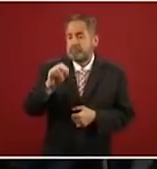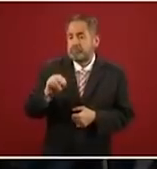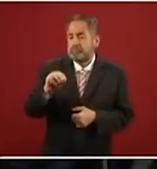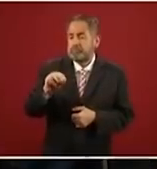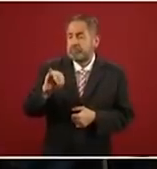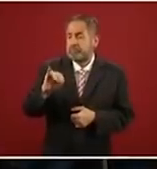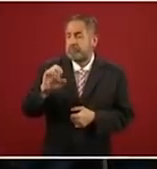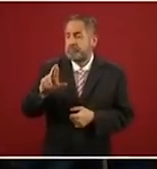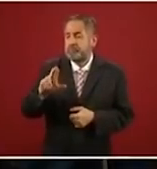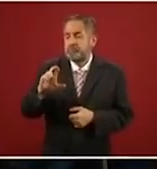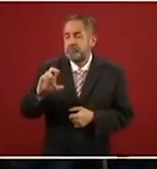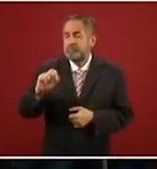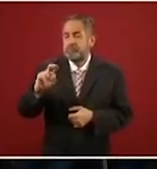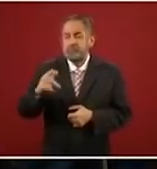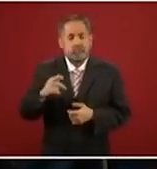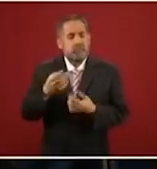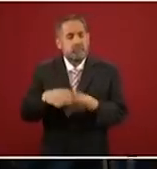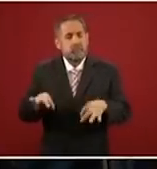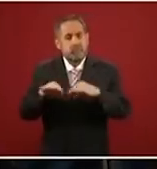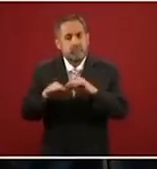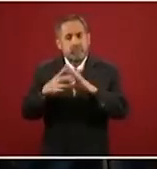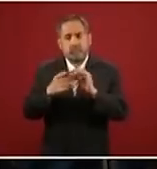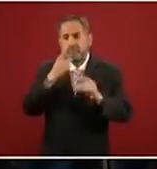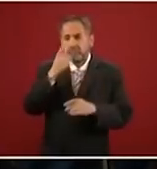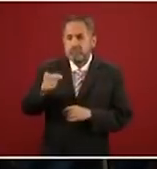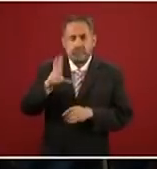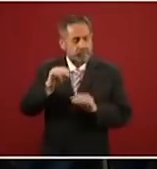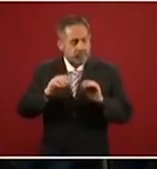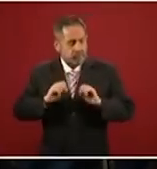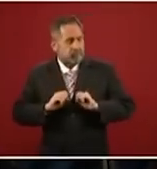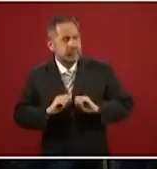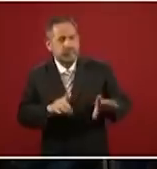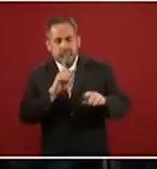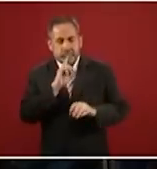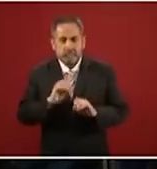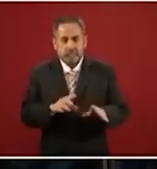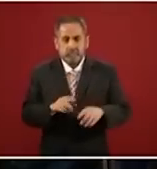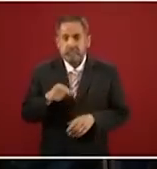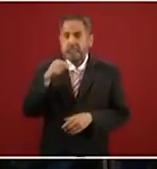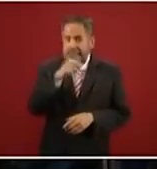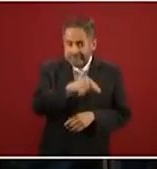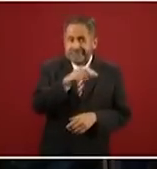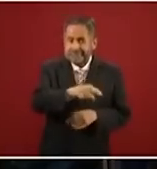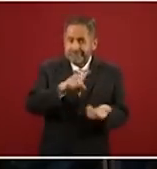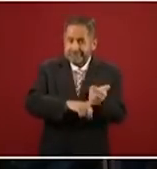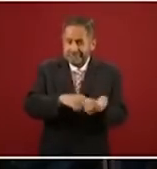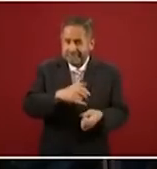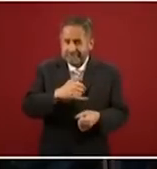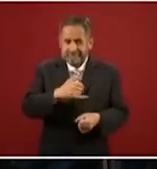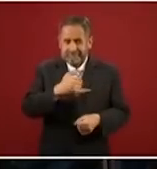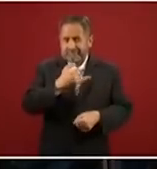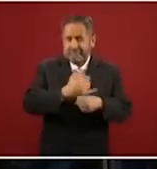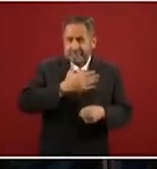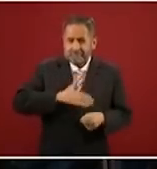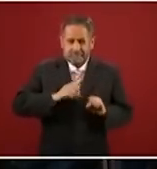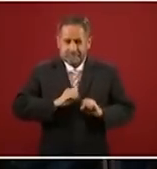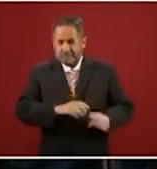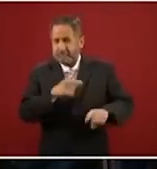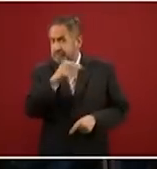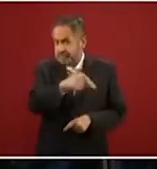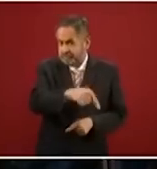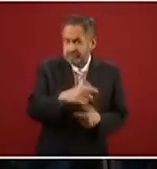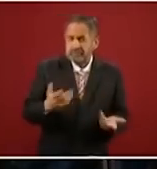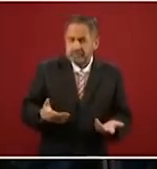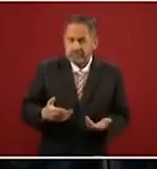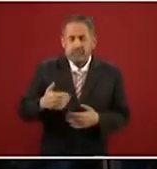importante presidente porque usted ha dicho que no se va a tolerar la impunidad y tal parece que ahí está la impunidad me gustaría saber eso y